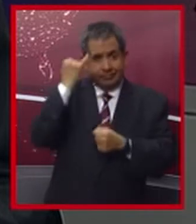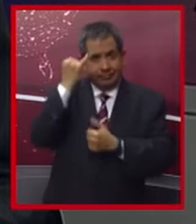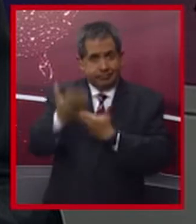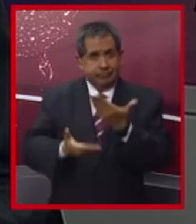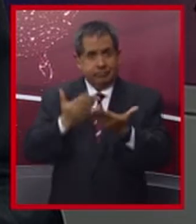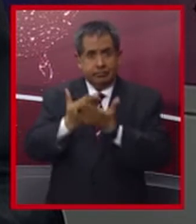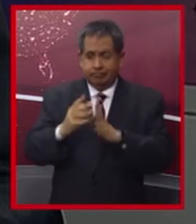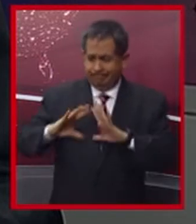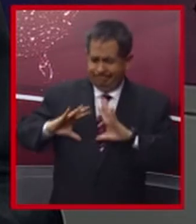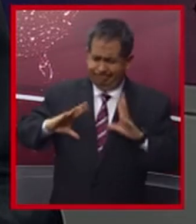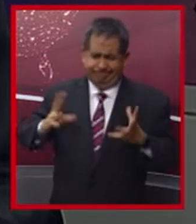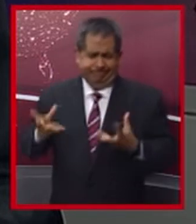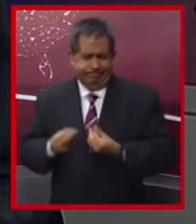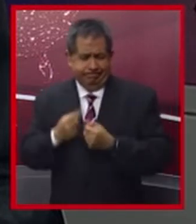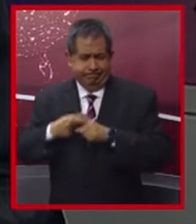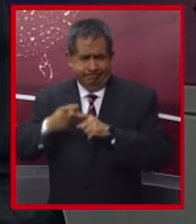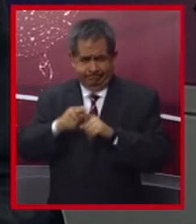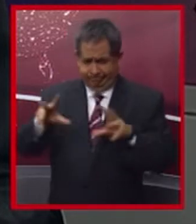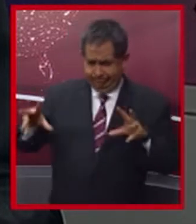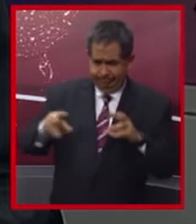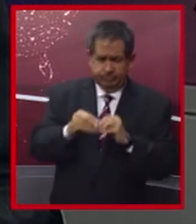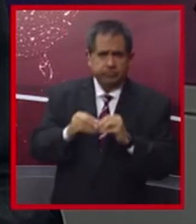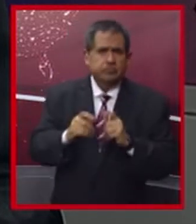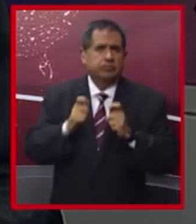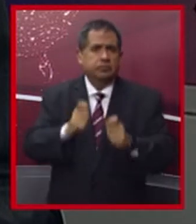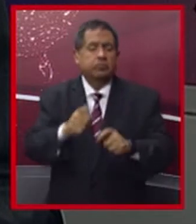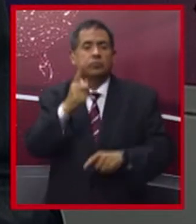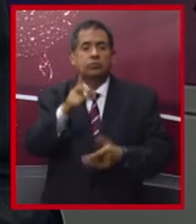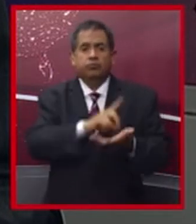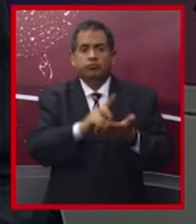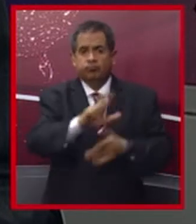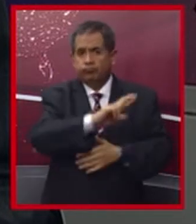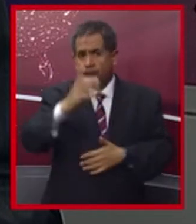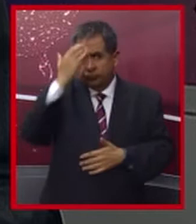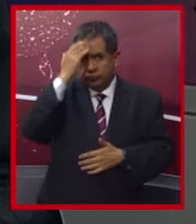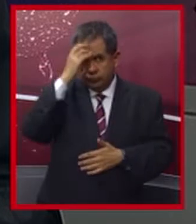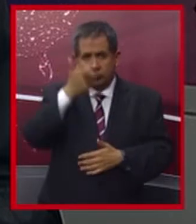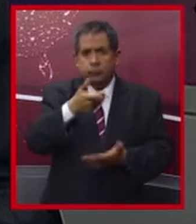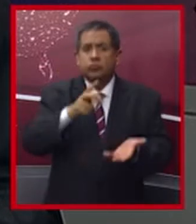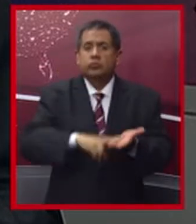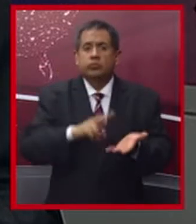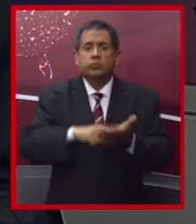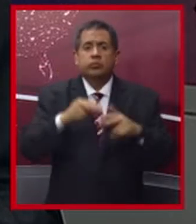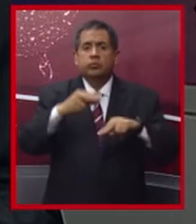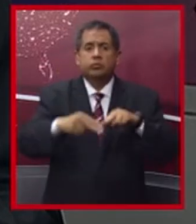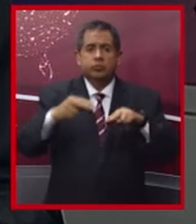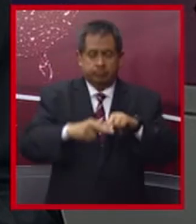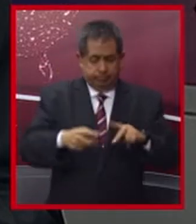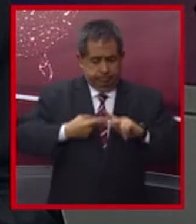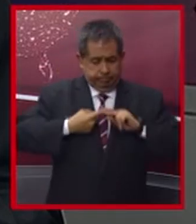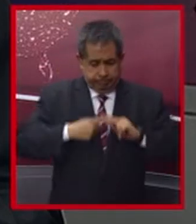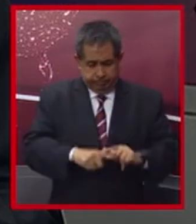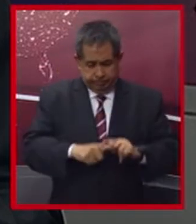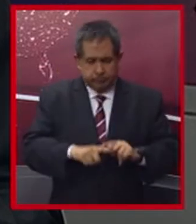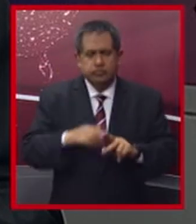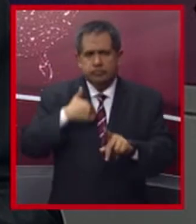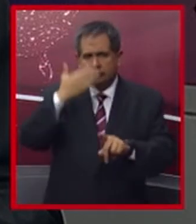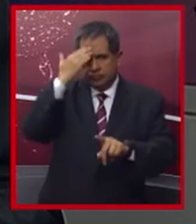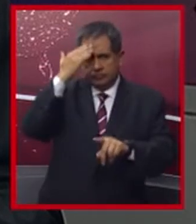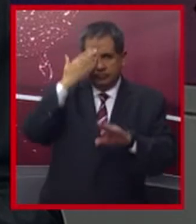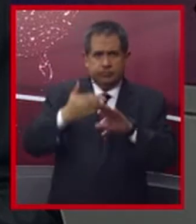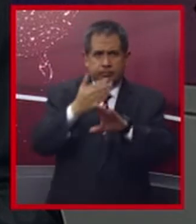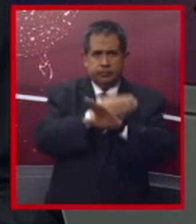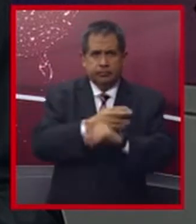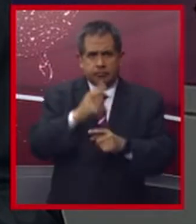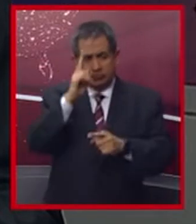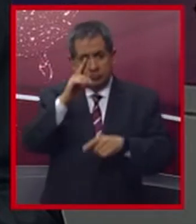iniciativas presentadas por los grupos parlamentarios, entre ellas el derecho de reconocer el precio total del boleto desde el inicio de la transacción y prohibición